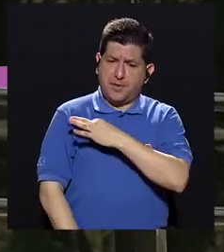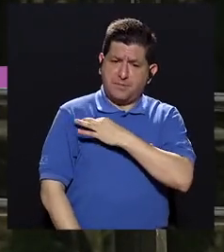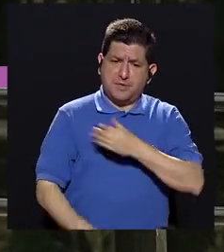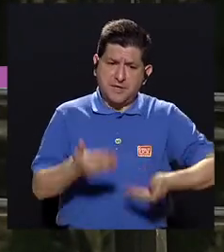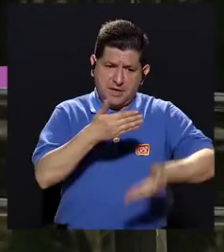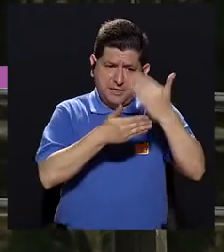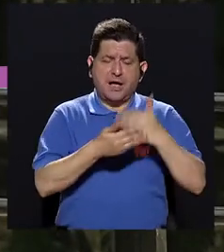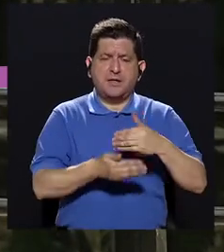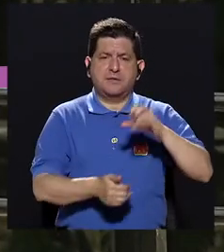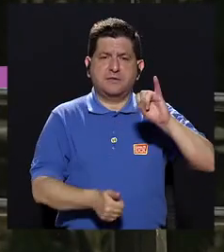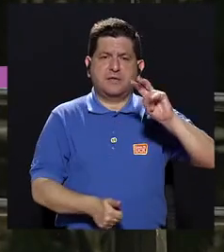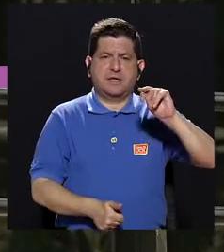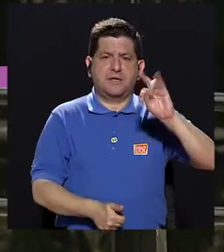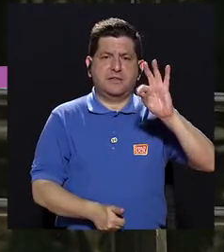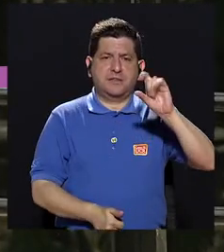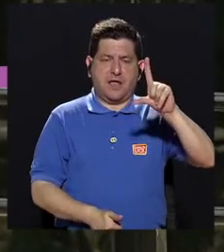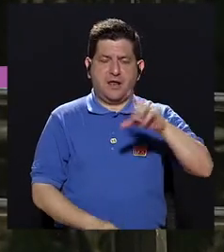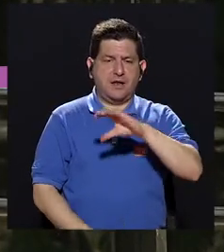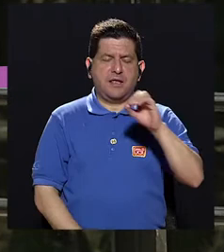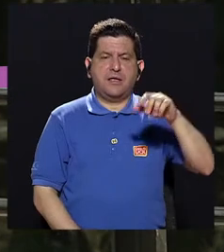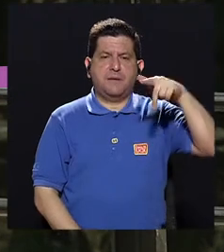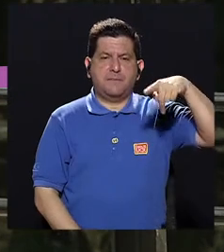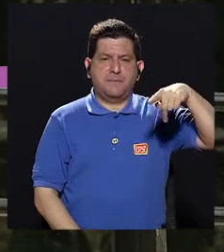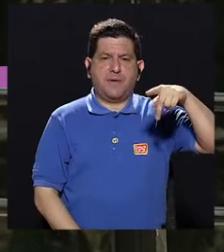invitaron de Intel y me invitaron de P&G.